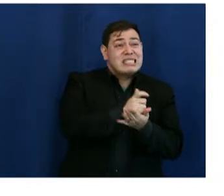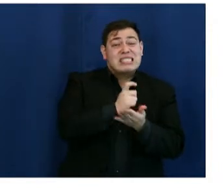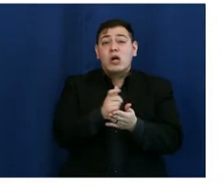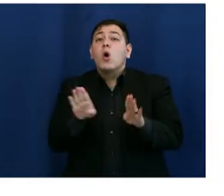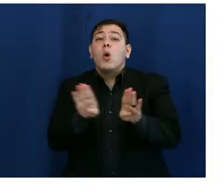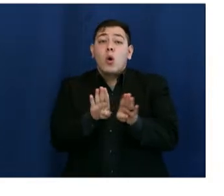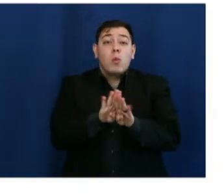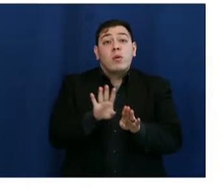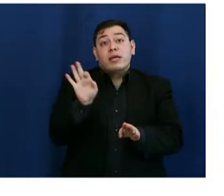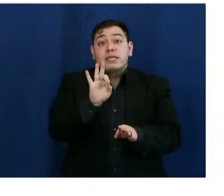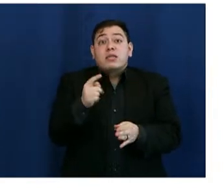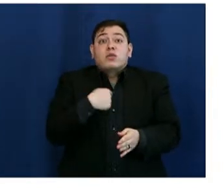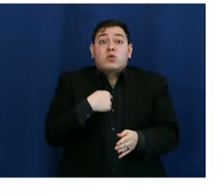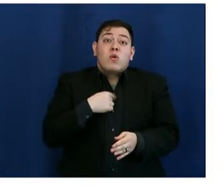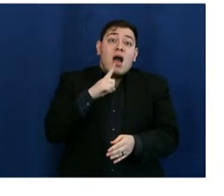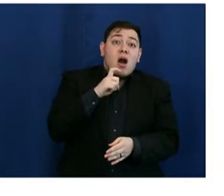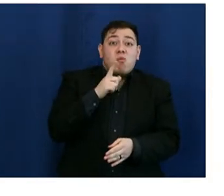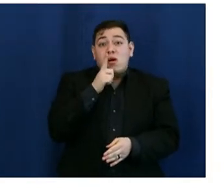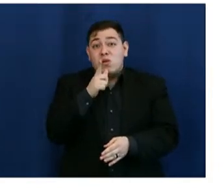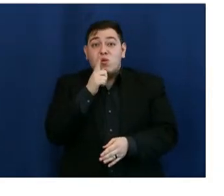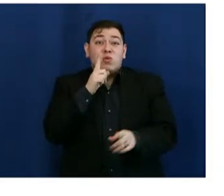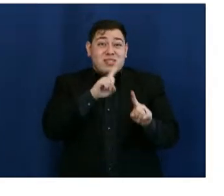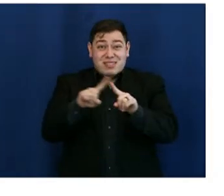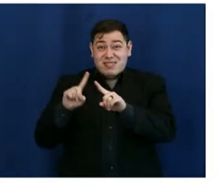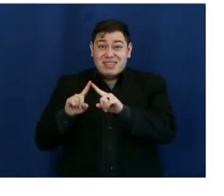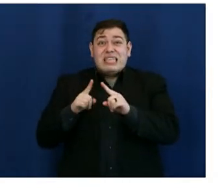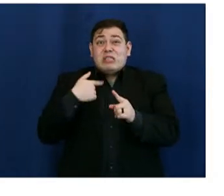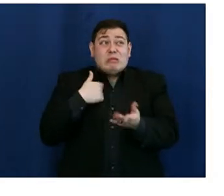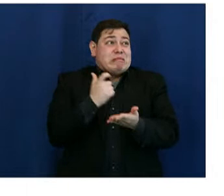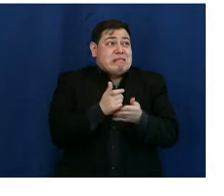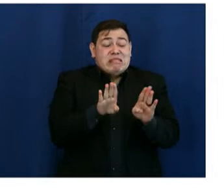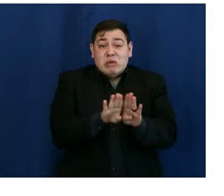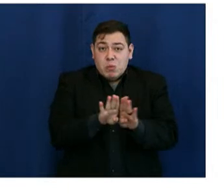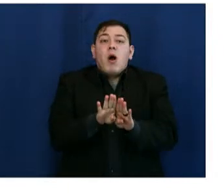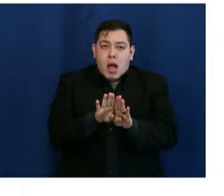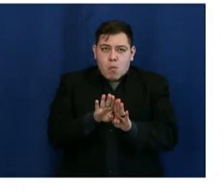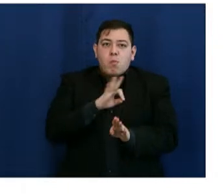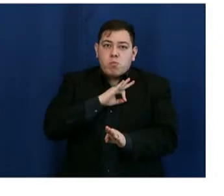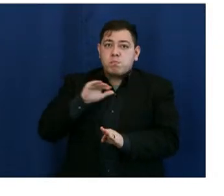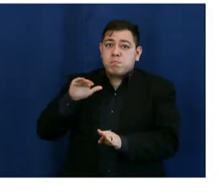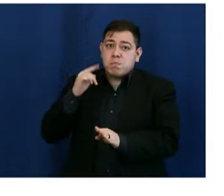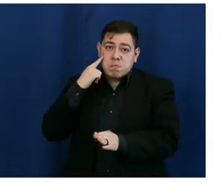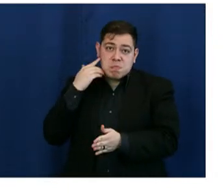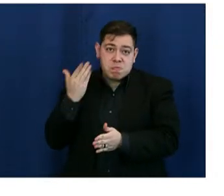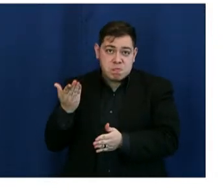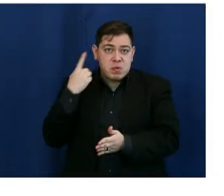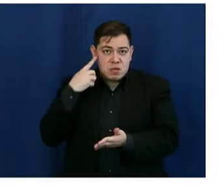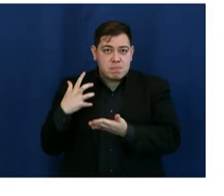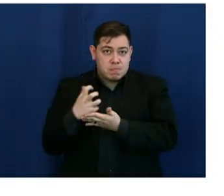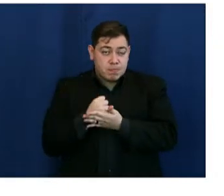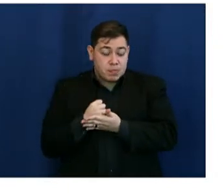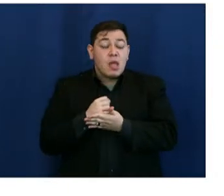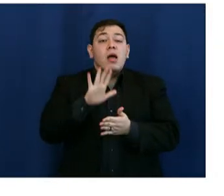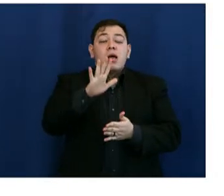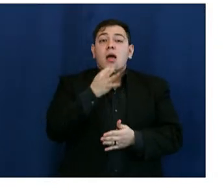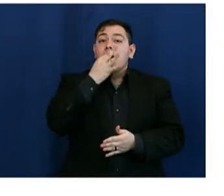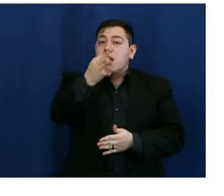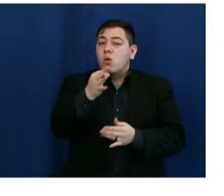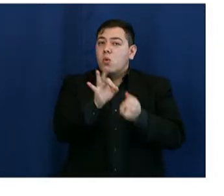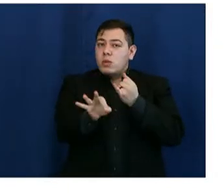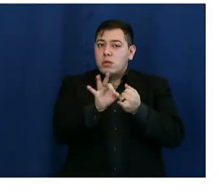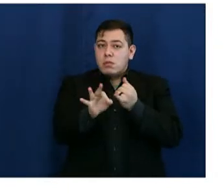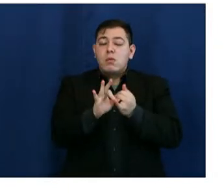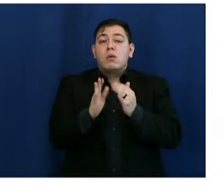su renta, los servicios públicos y otros gastos domésticos. Por último, quiero recordarles que si usted tiene 75 años o